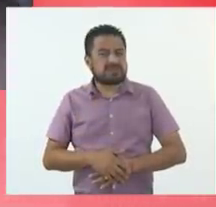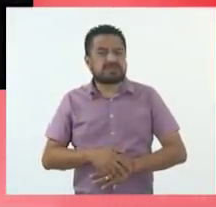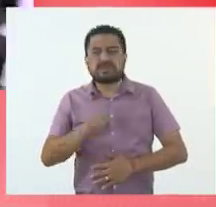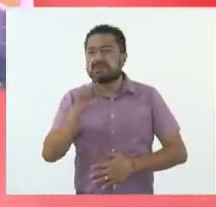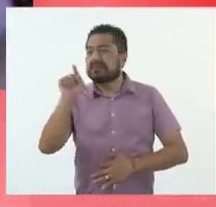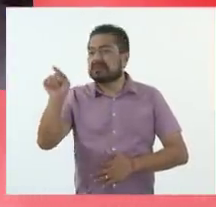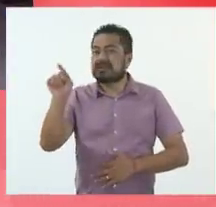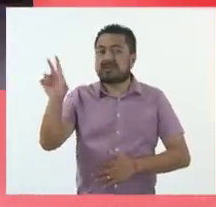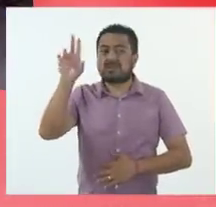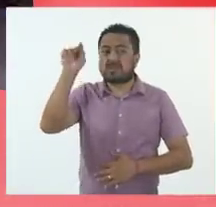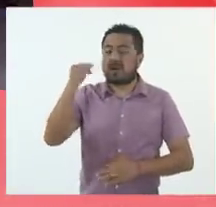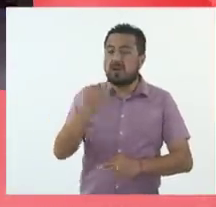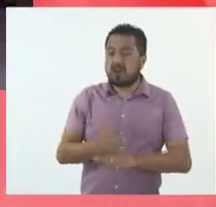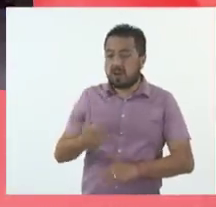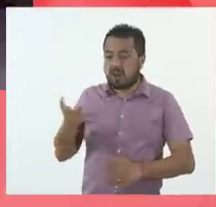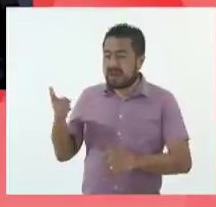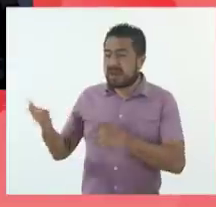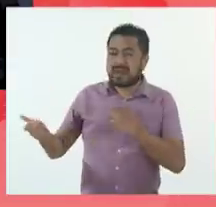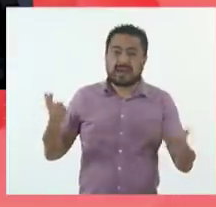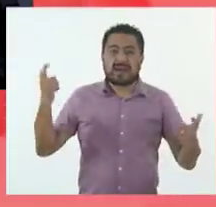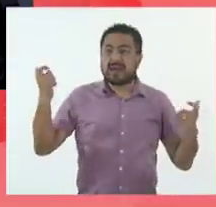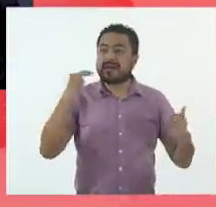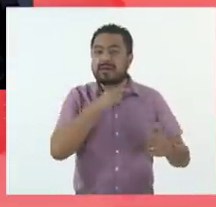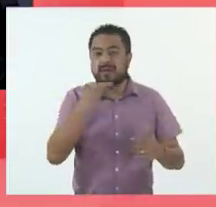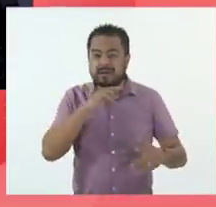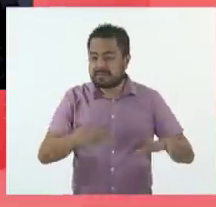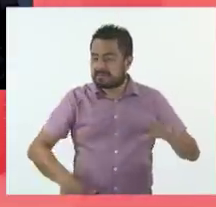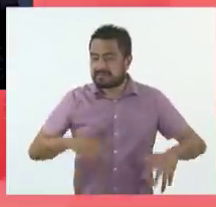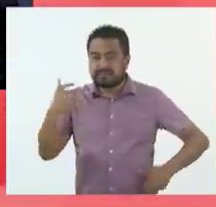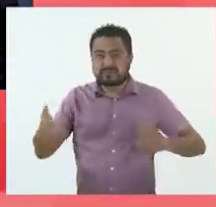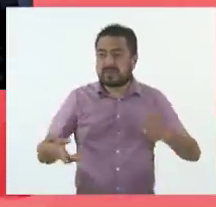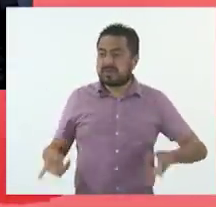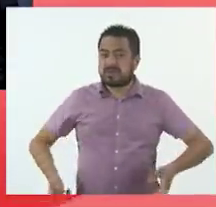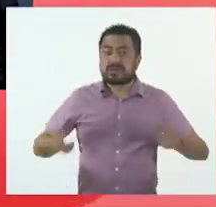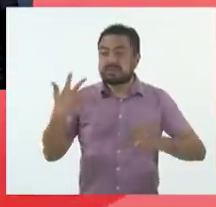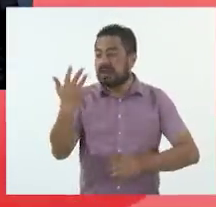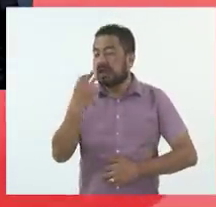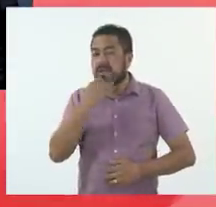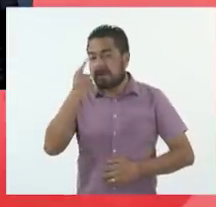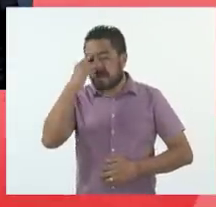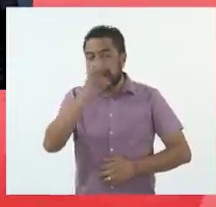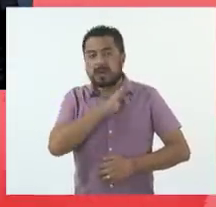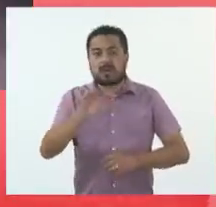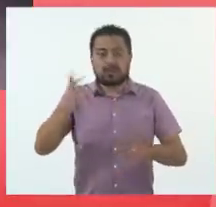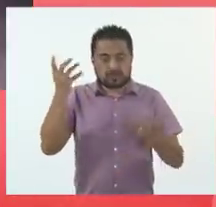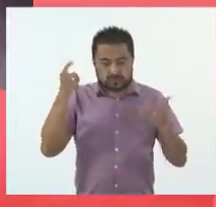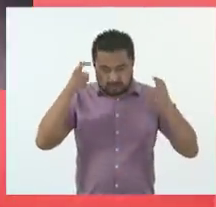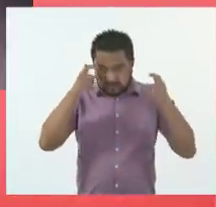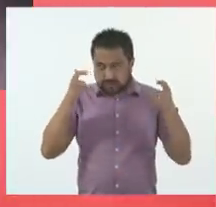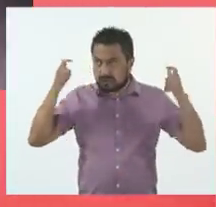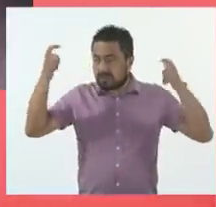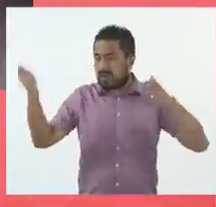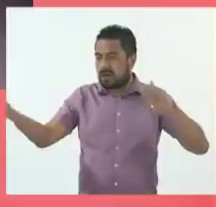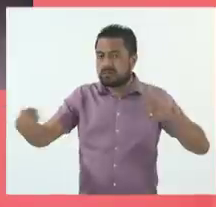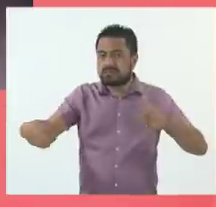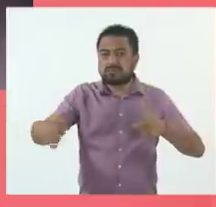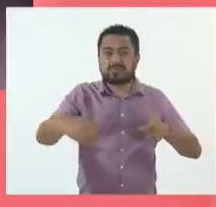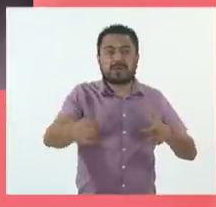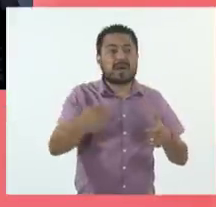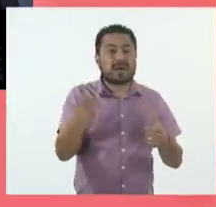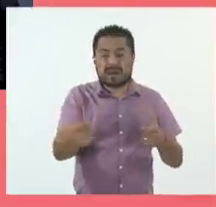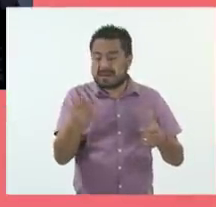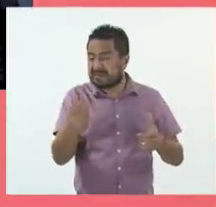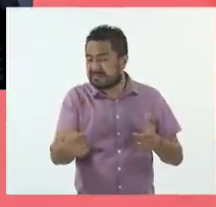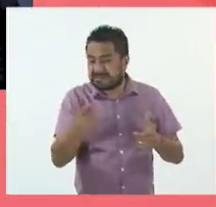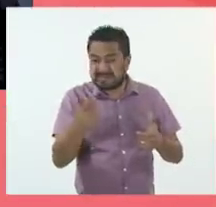es un asalto! ¡Rápido! ¡Quiero que saquen todo! Tienen 5 minutos para llenar mi sombrero. Usted, tómelo. Quiero que pase y